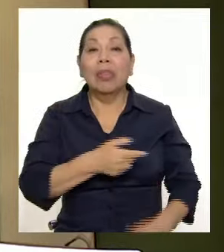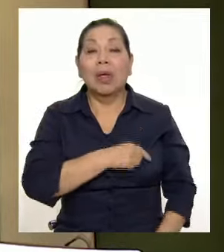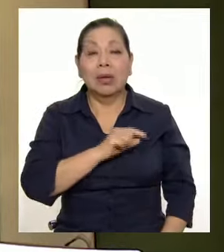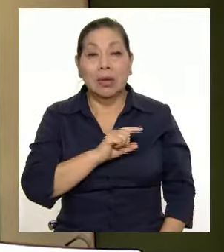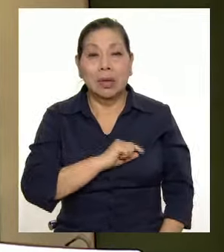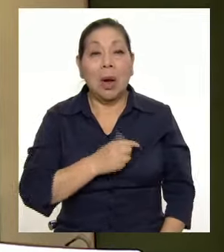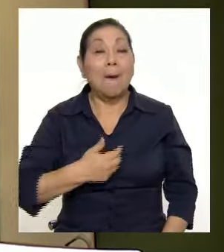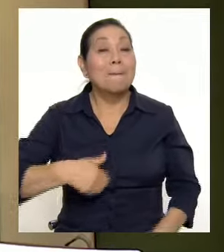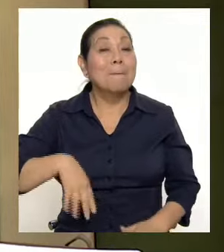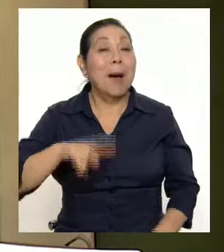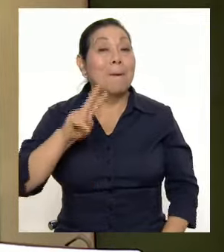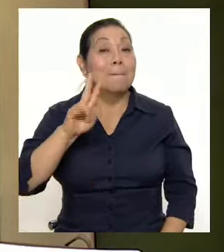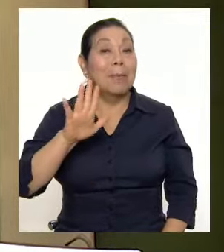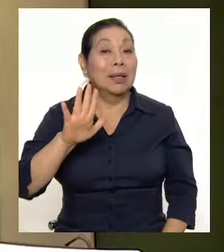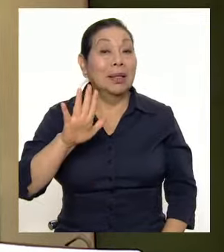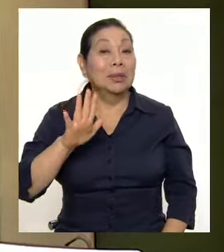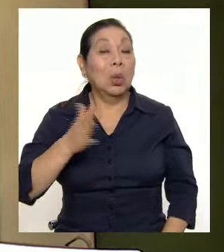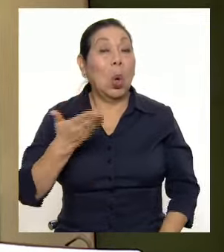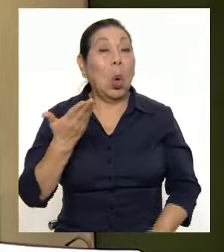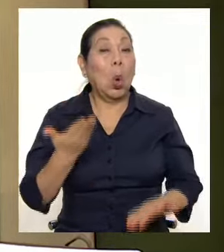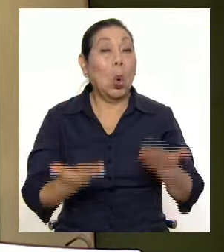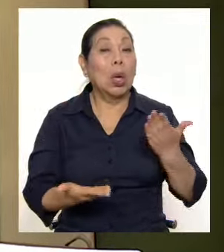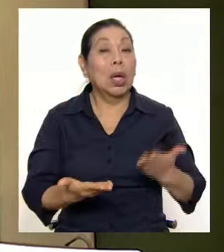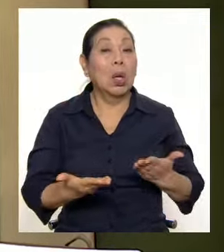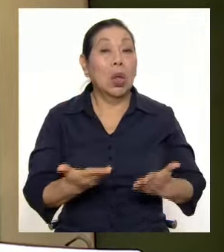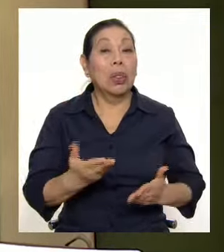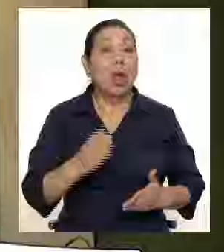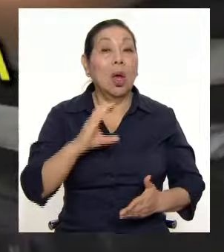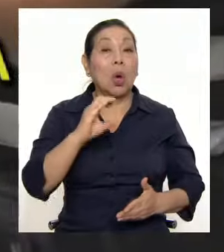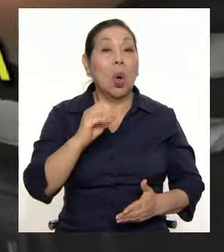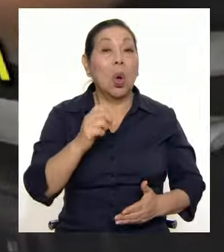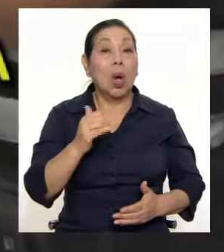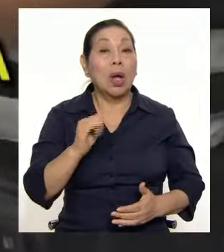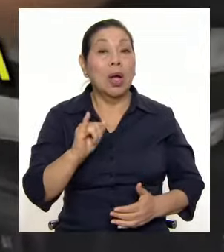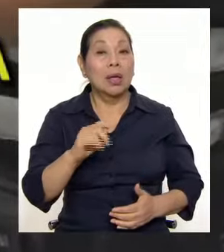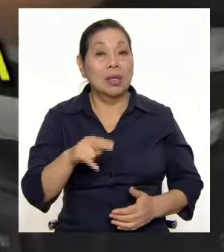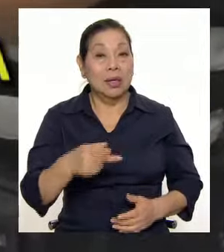de 25 kilos de alcaloide de cocaína.